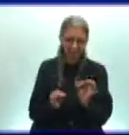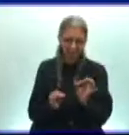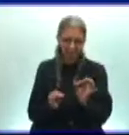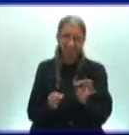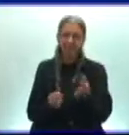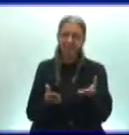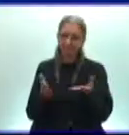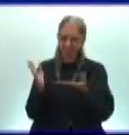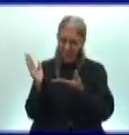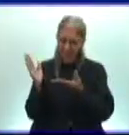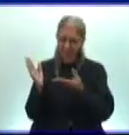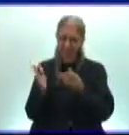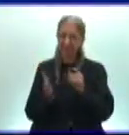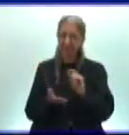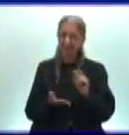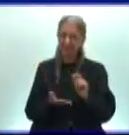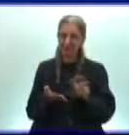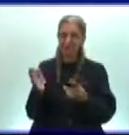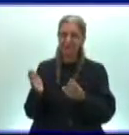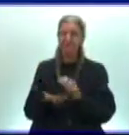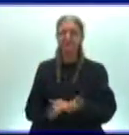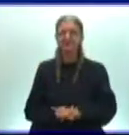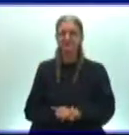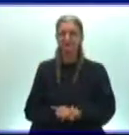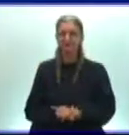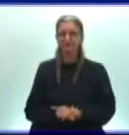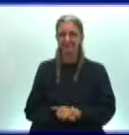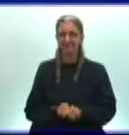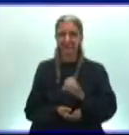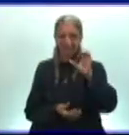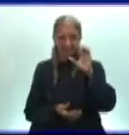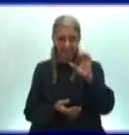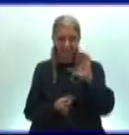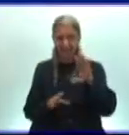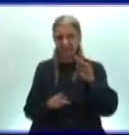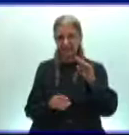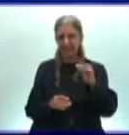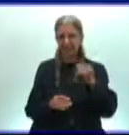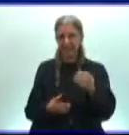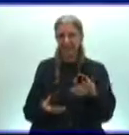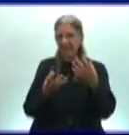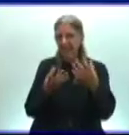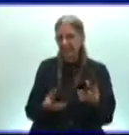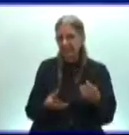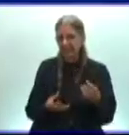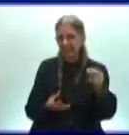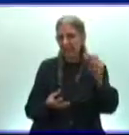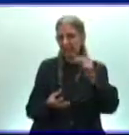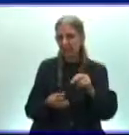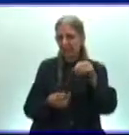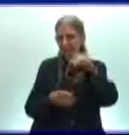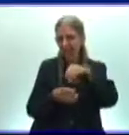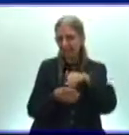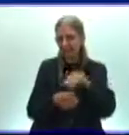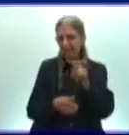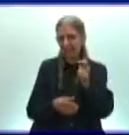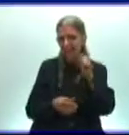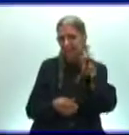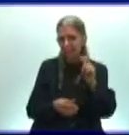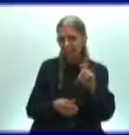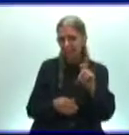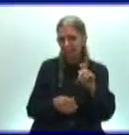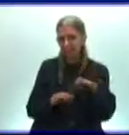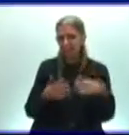es Z igual 13. Y en el inciso C, que le preguntaban qué carga nuclear presenta el átomo, ya